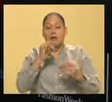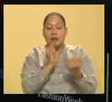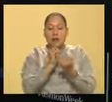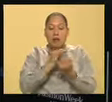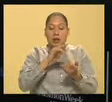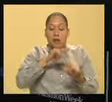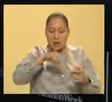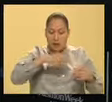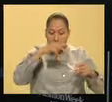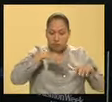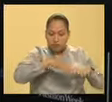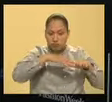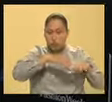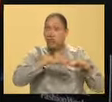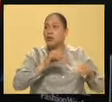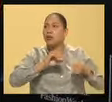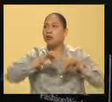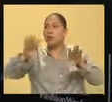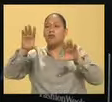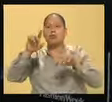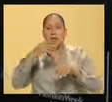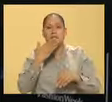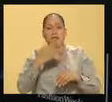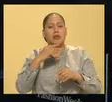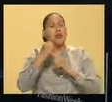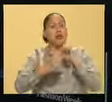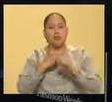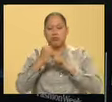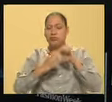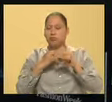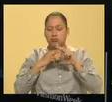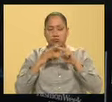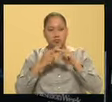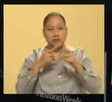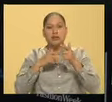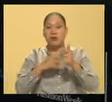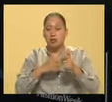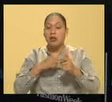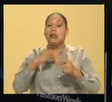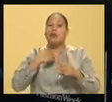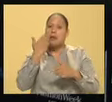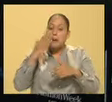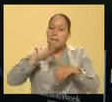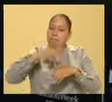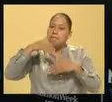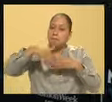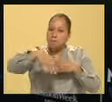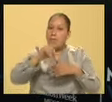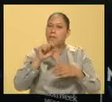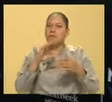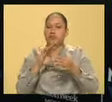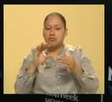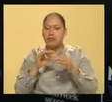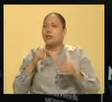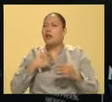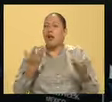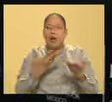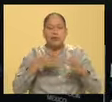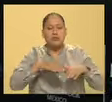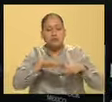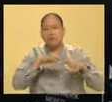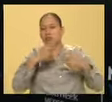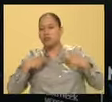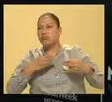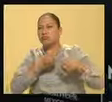México. Y pues ya tengo este montón de tiempo y quiero tener un montón de tiempo más y hacer esto que me encanta todos los